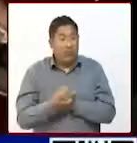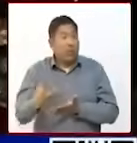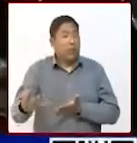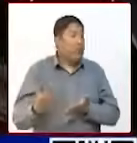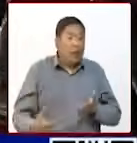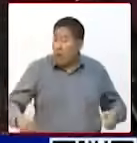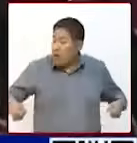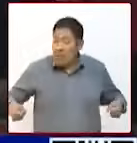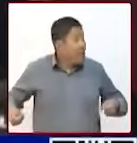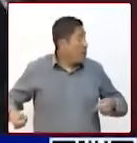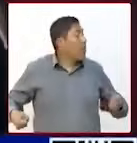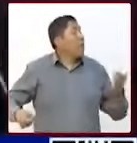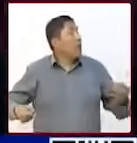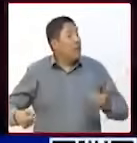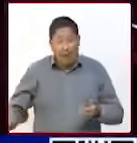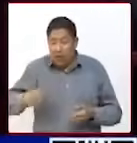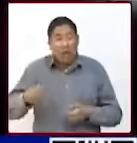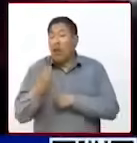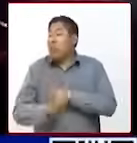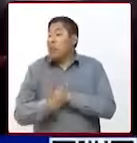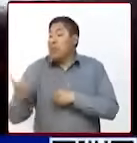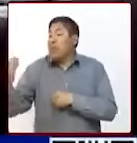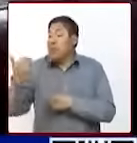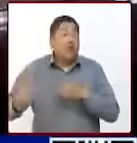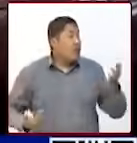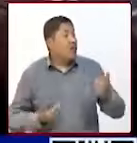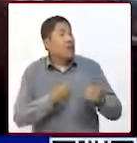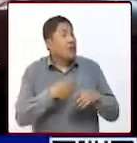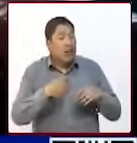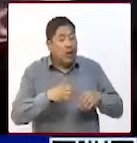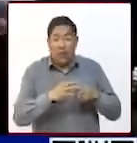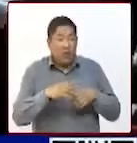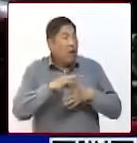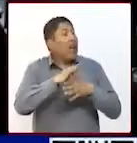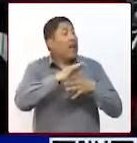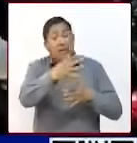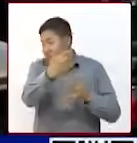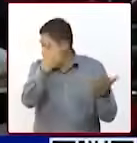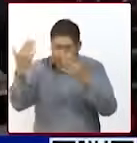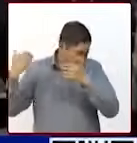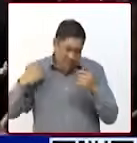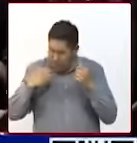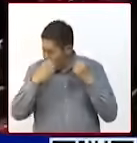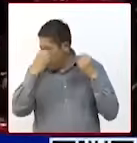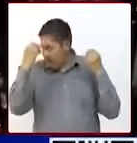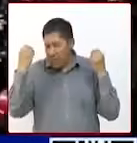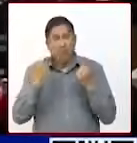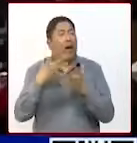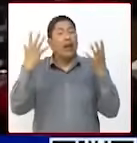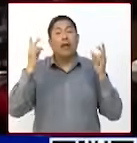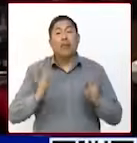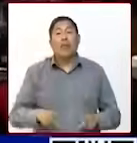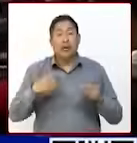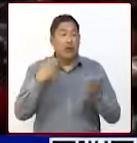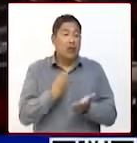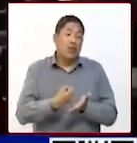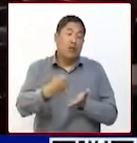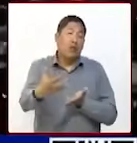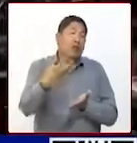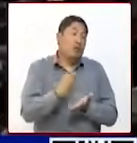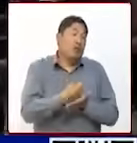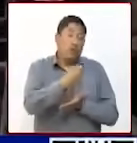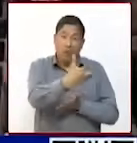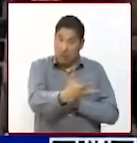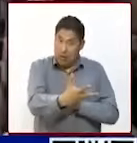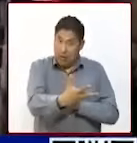momento. Bastante movimiento vehicular y de personas aquí en el mercado de Abasto, de personas quienes están realizando sus compras